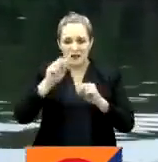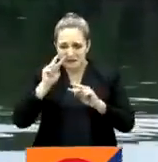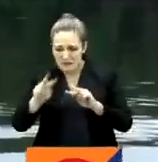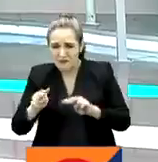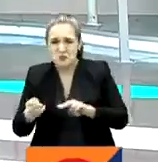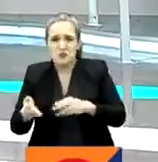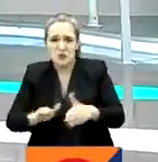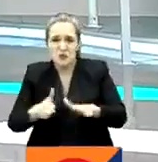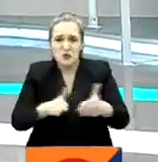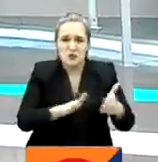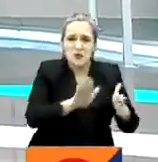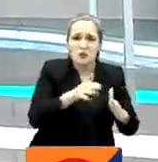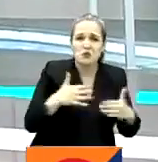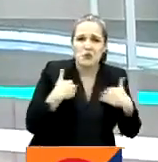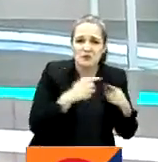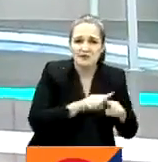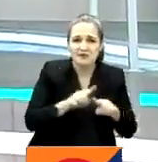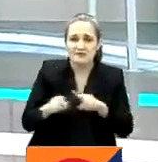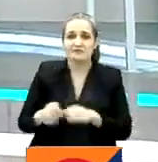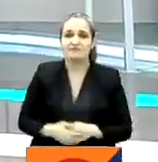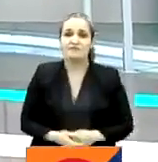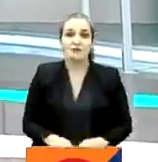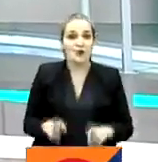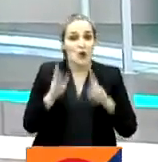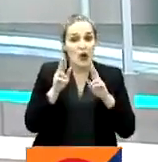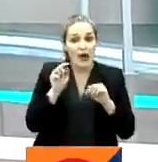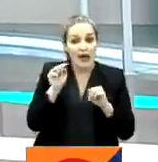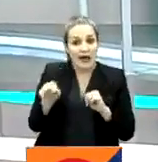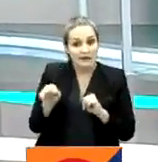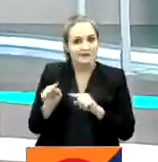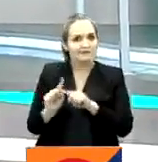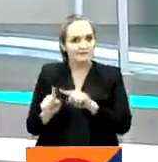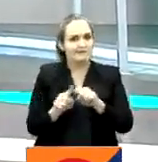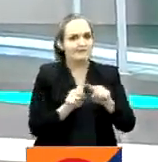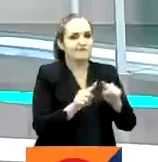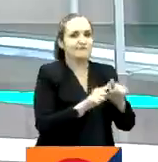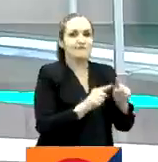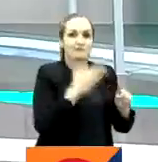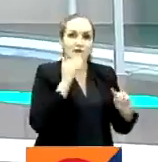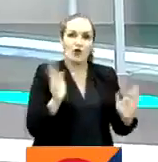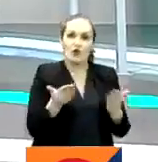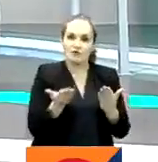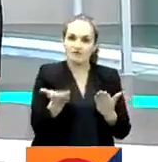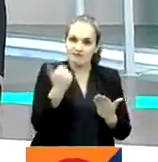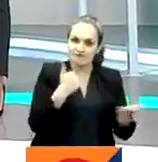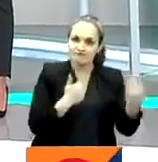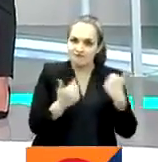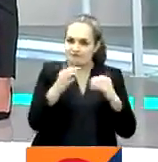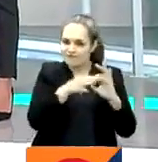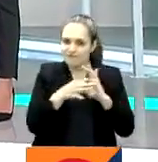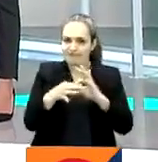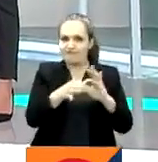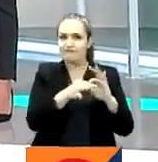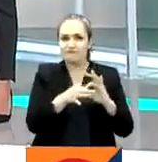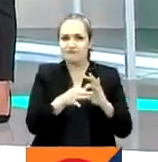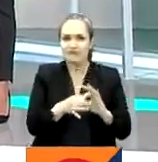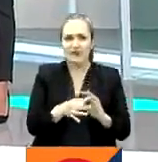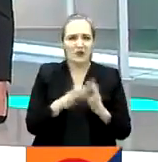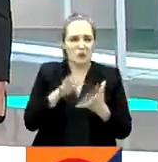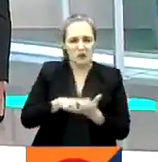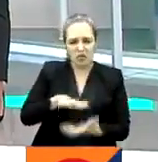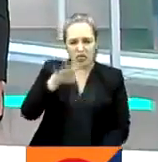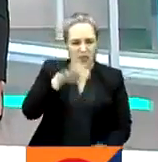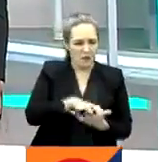ciénaga. Esperemos que con estas acciones pues más se sumen y no volvamos a ver tantas toneladas de basura